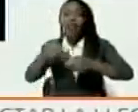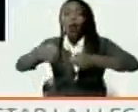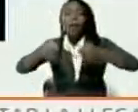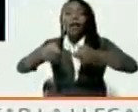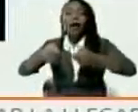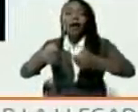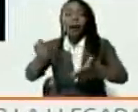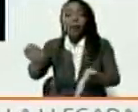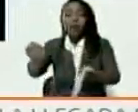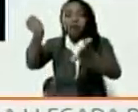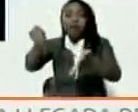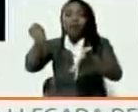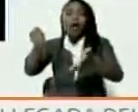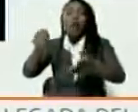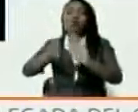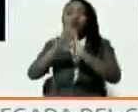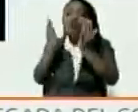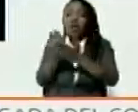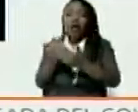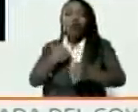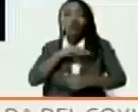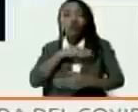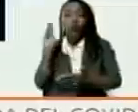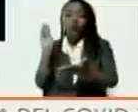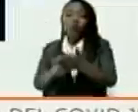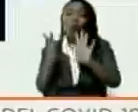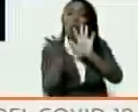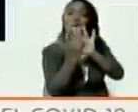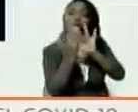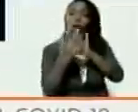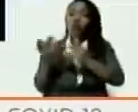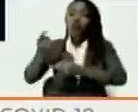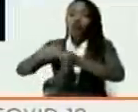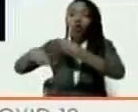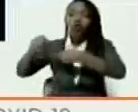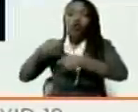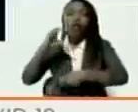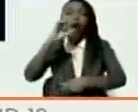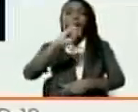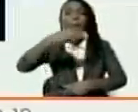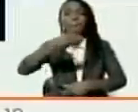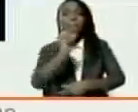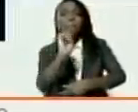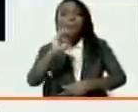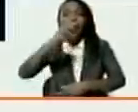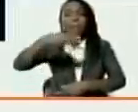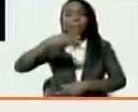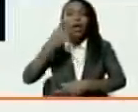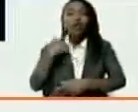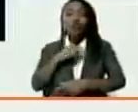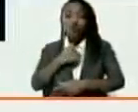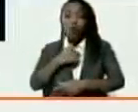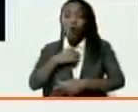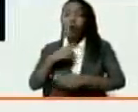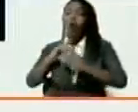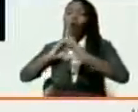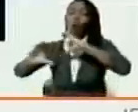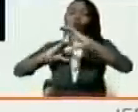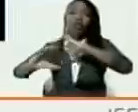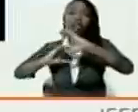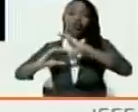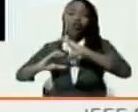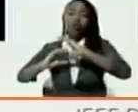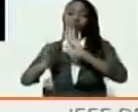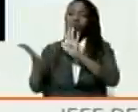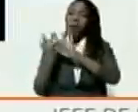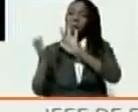bolsas mundiales, nos hemos puesto en contacto con nuestros socios de la OPEP. Estoy en comunicación permanente con los socios de la